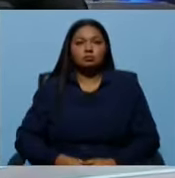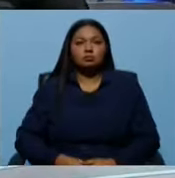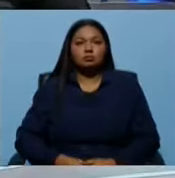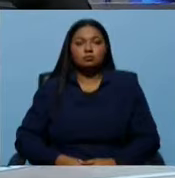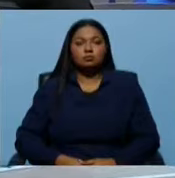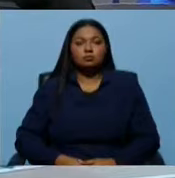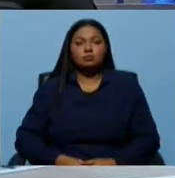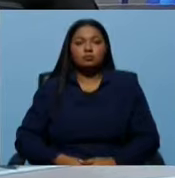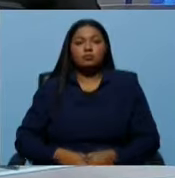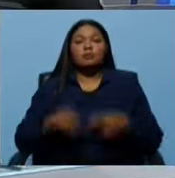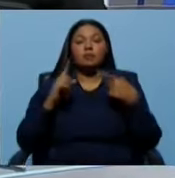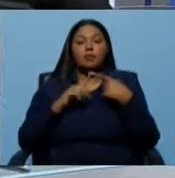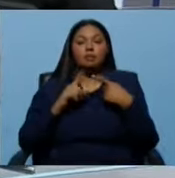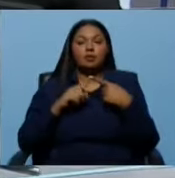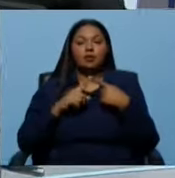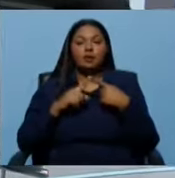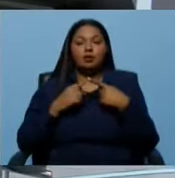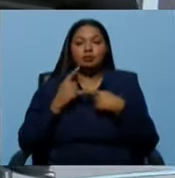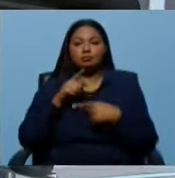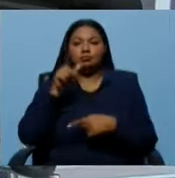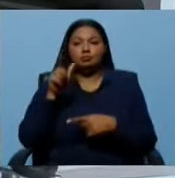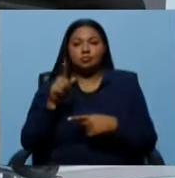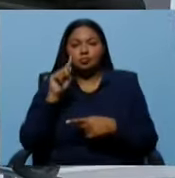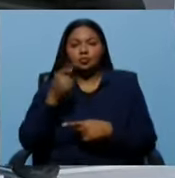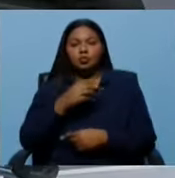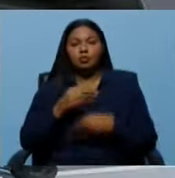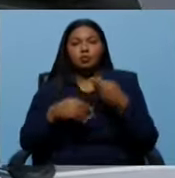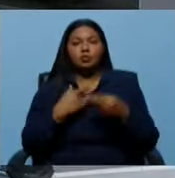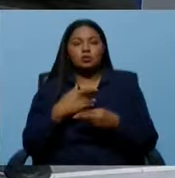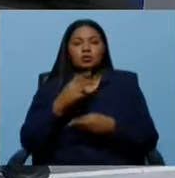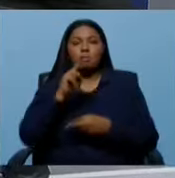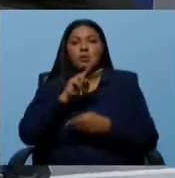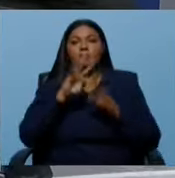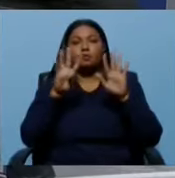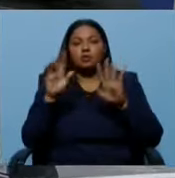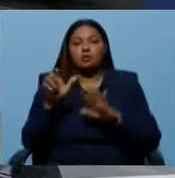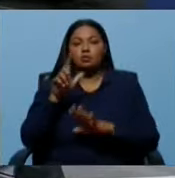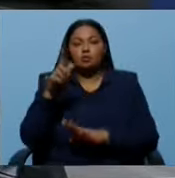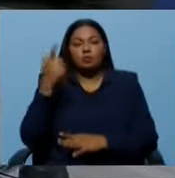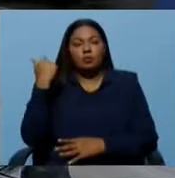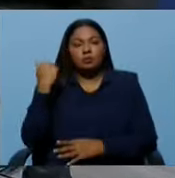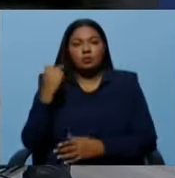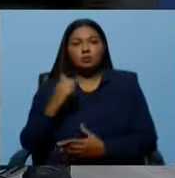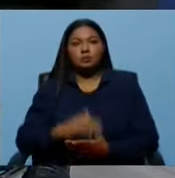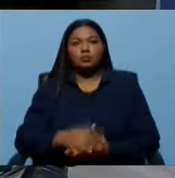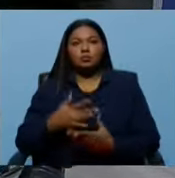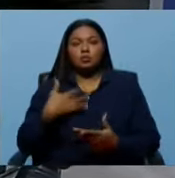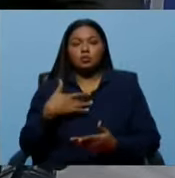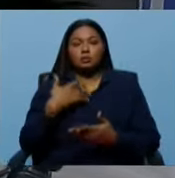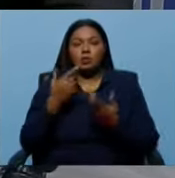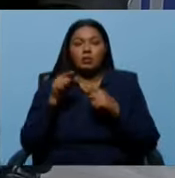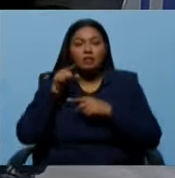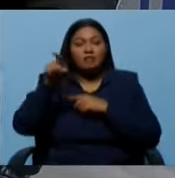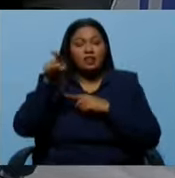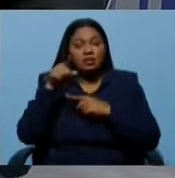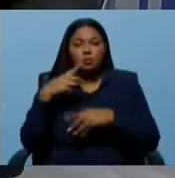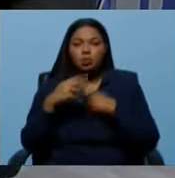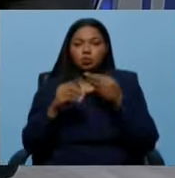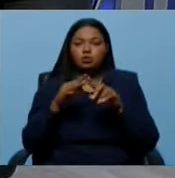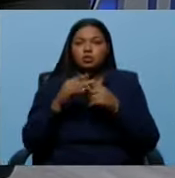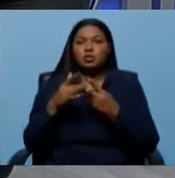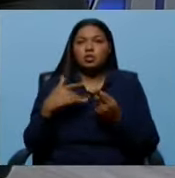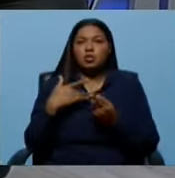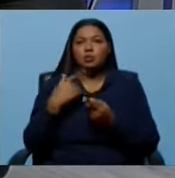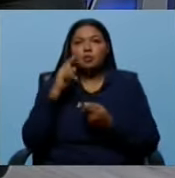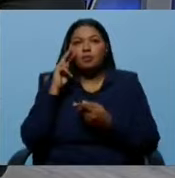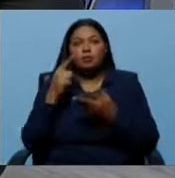momento en primera persona, es un momento cómo nos sentimos el 29 de julio pasado, cómo nos sentimos ante el fascismo, qué cosas ocurrieron, y ahí están